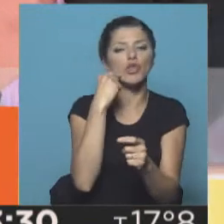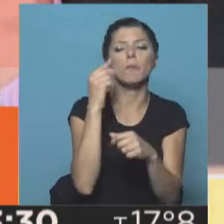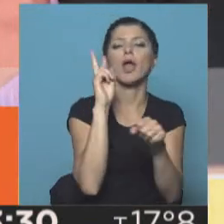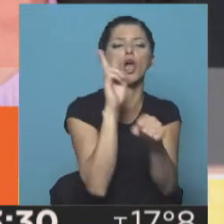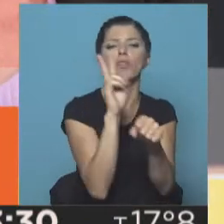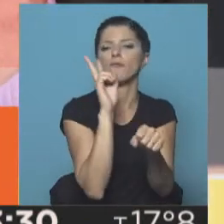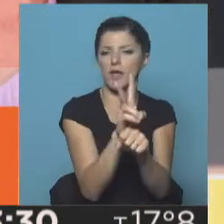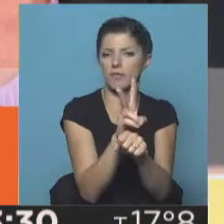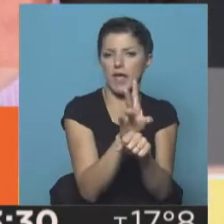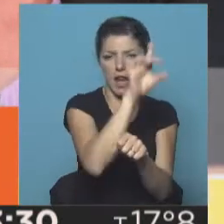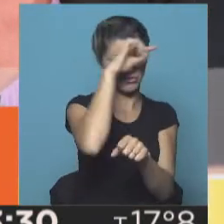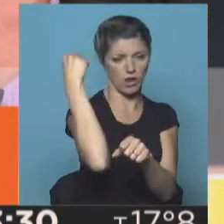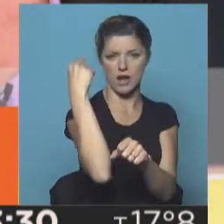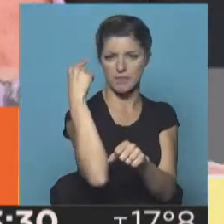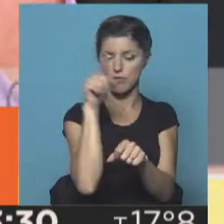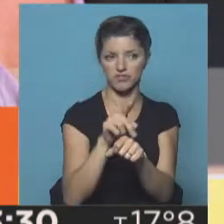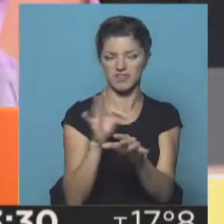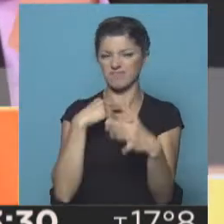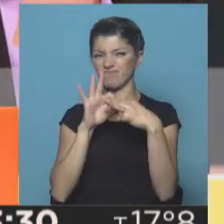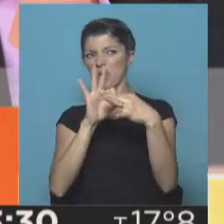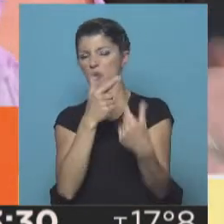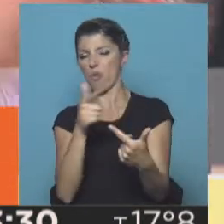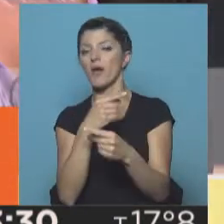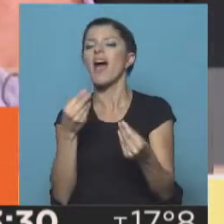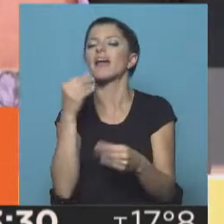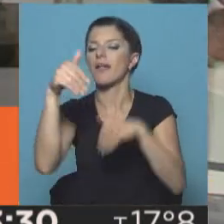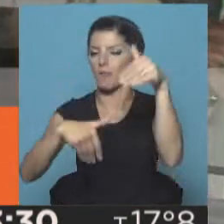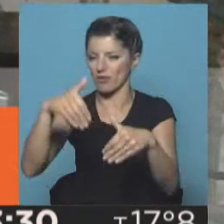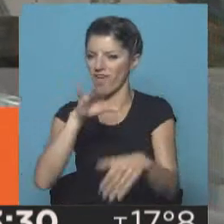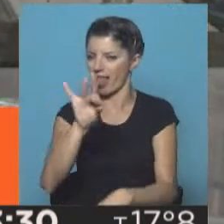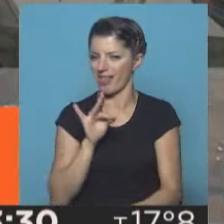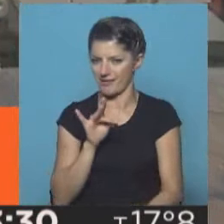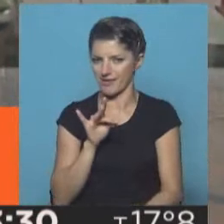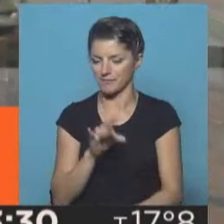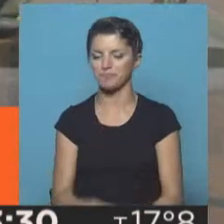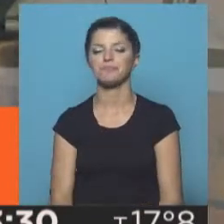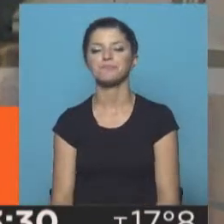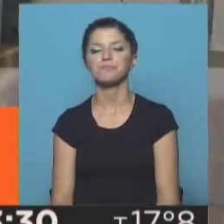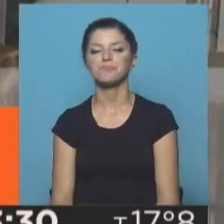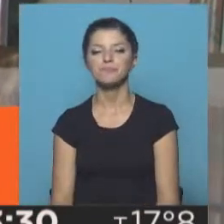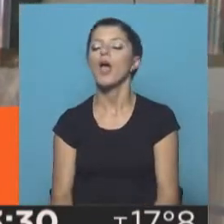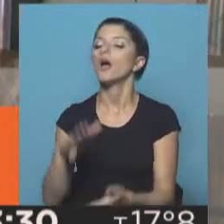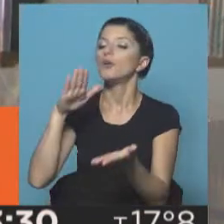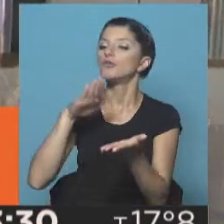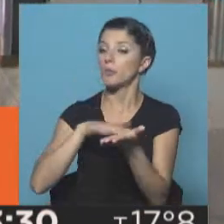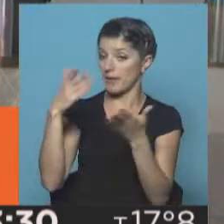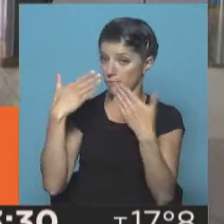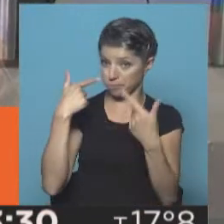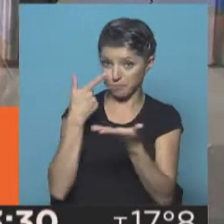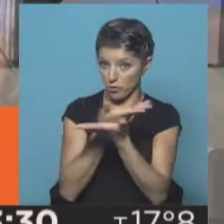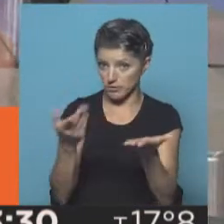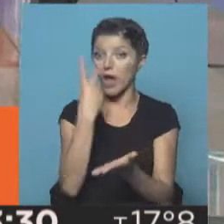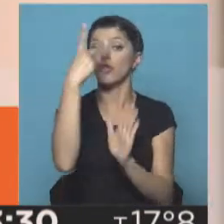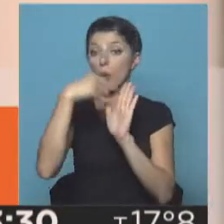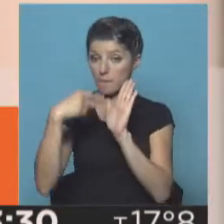tanto el nacionalismo. Ahora, yo rescato de la parte que tomábamos, que pasábamos del debate, hay 2 aspectos económicos